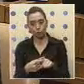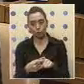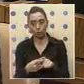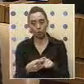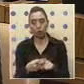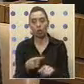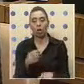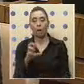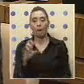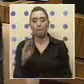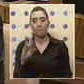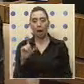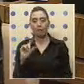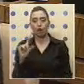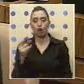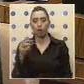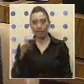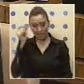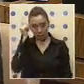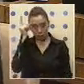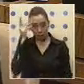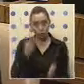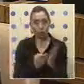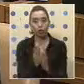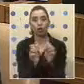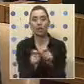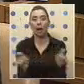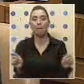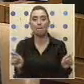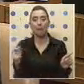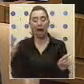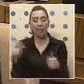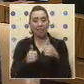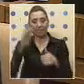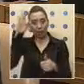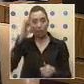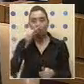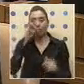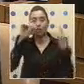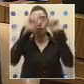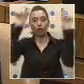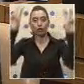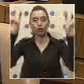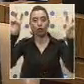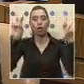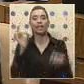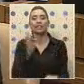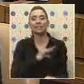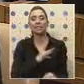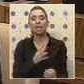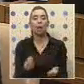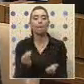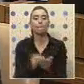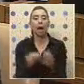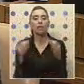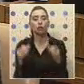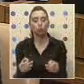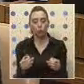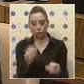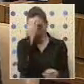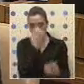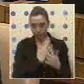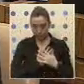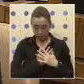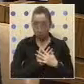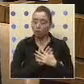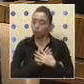incluso Pablo Longueira, que al inicio de su campaña señaló como su eslogan por un Chile más justo. Lo asumió Bachelet sin lugar a